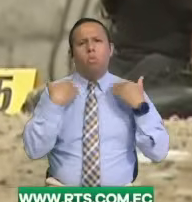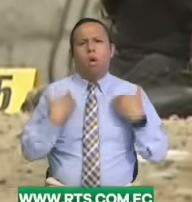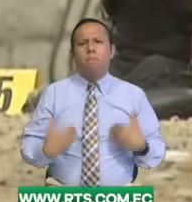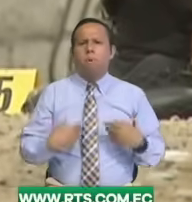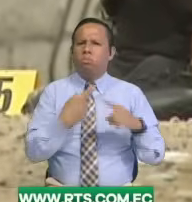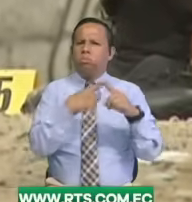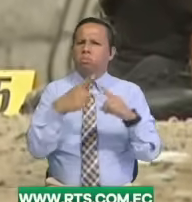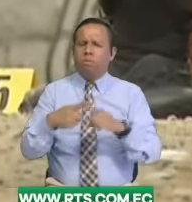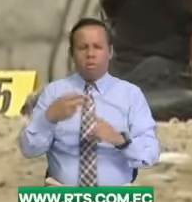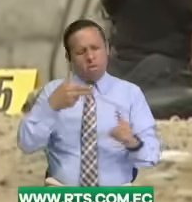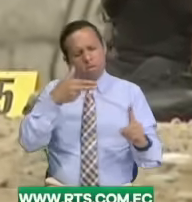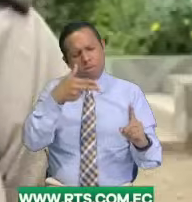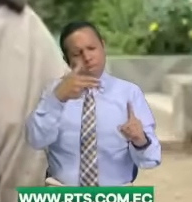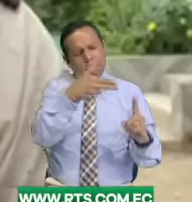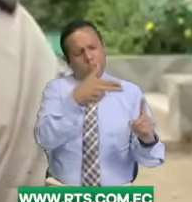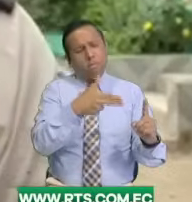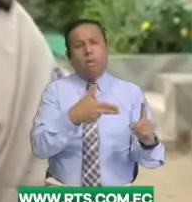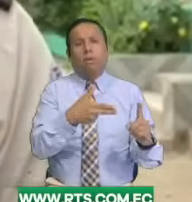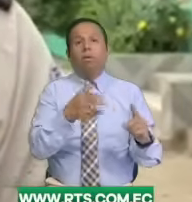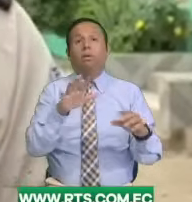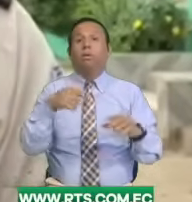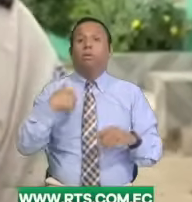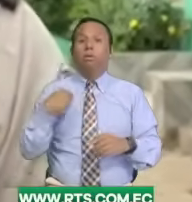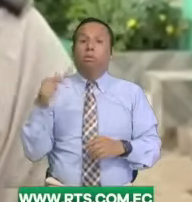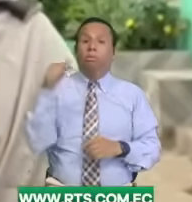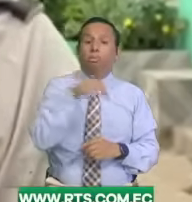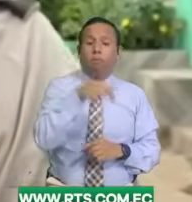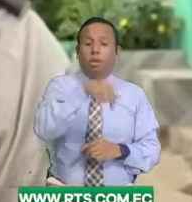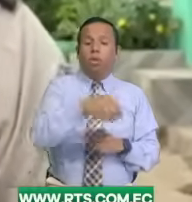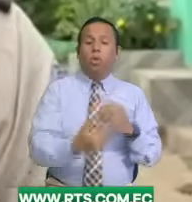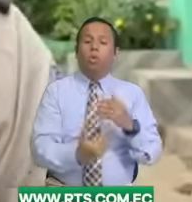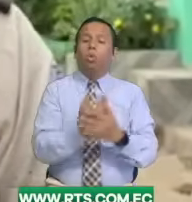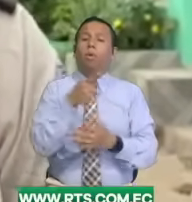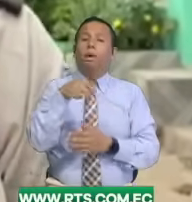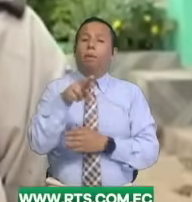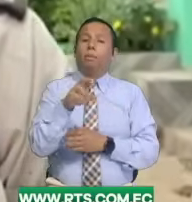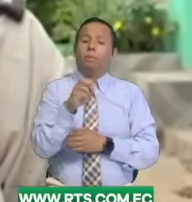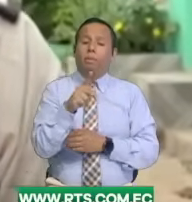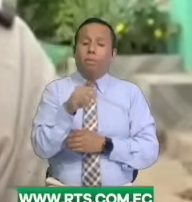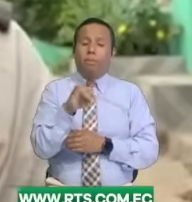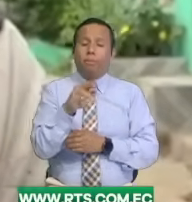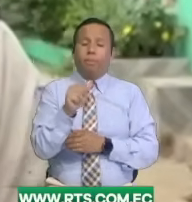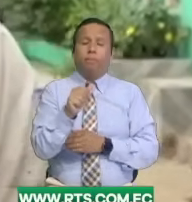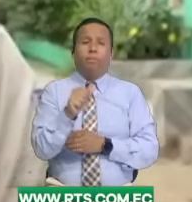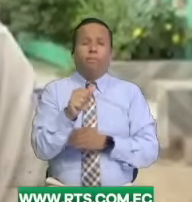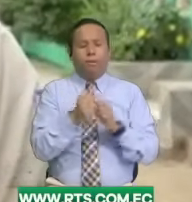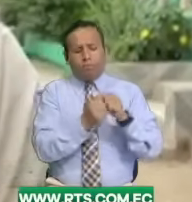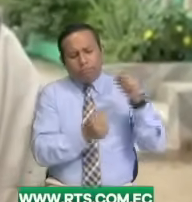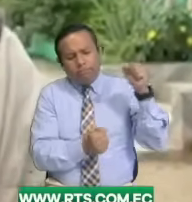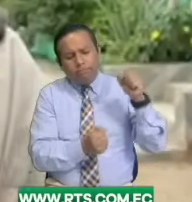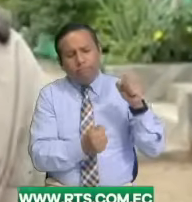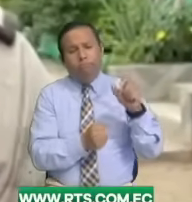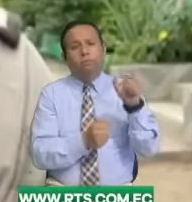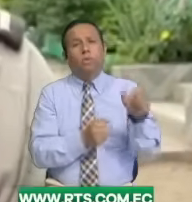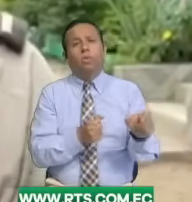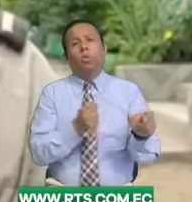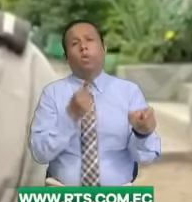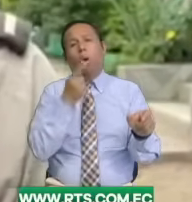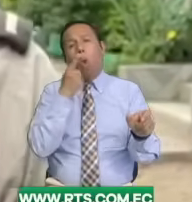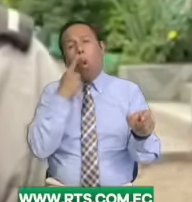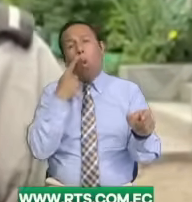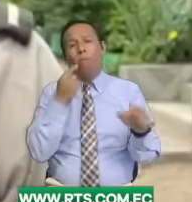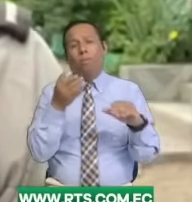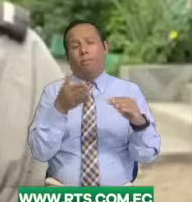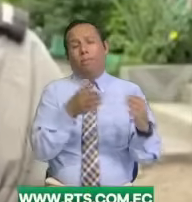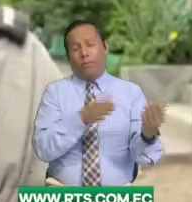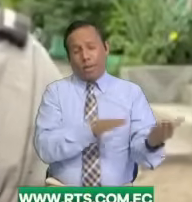su cuerpo. Nos encontramos en el circuito Nueva Prosperina, en el cual pues obviamente se identificó un cuerpo sin vida de sexo